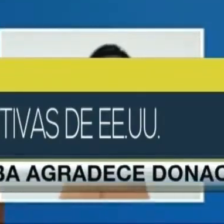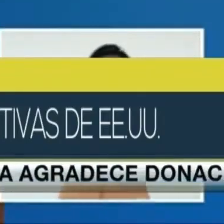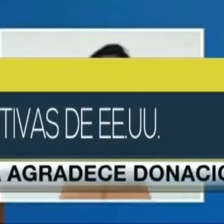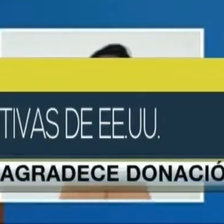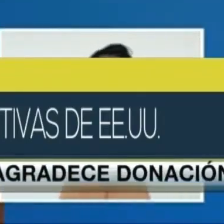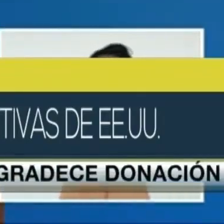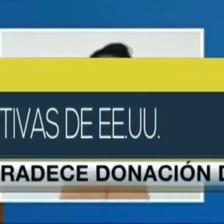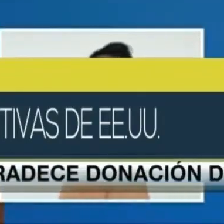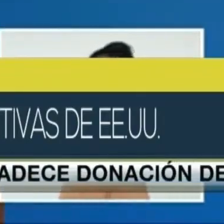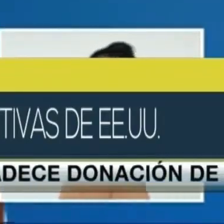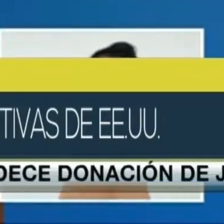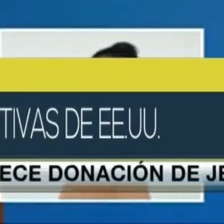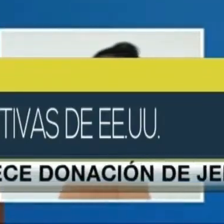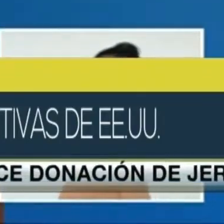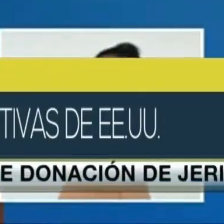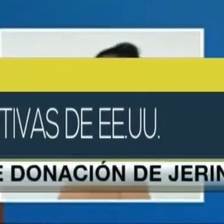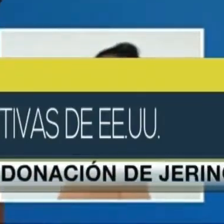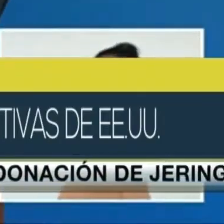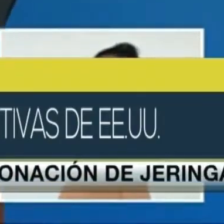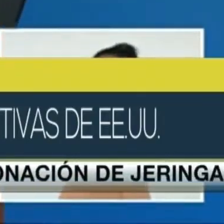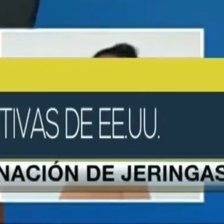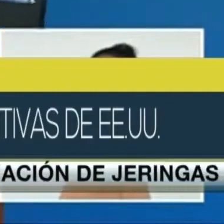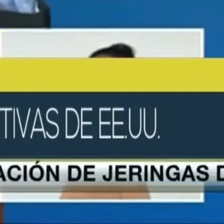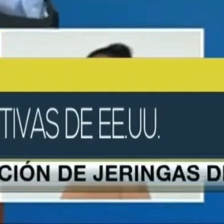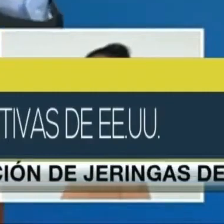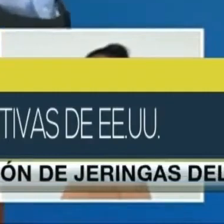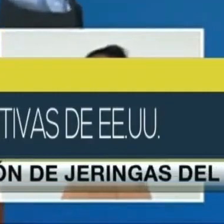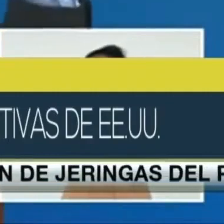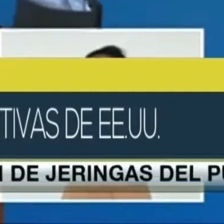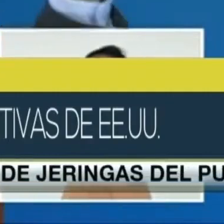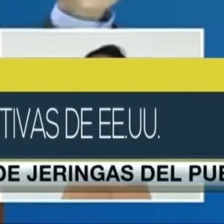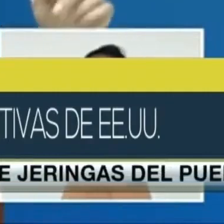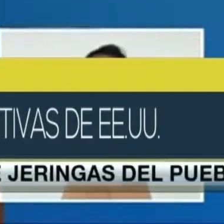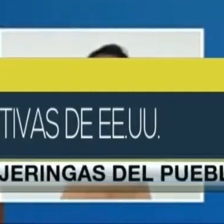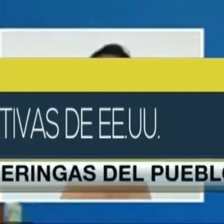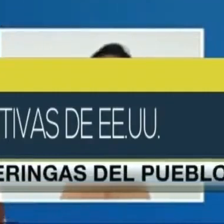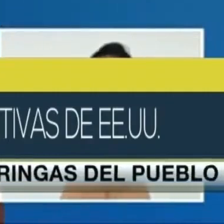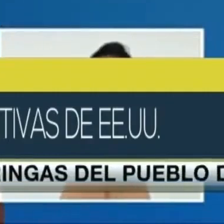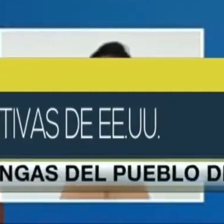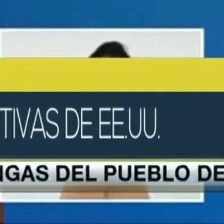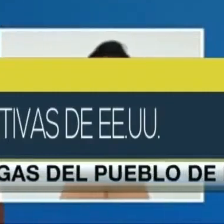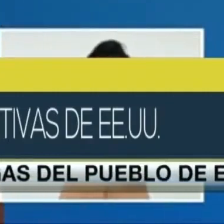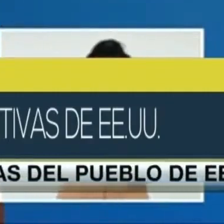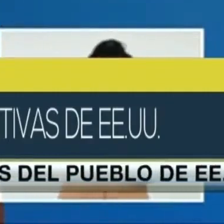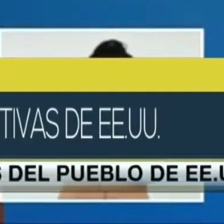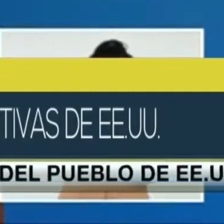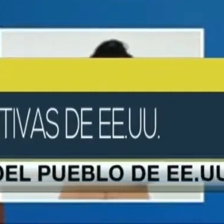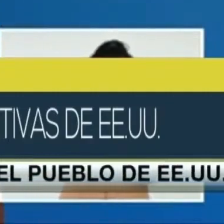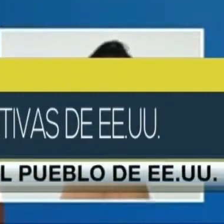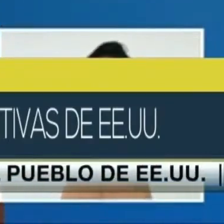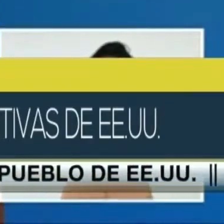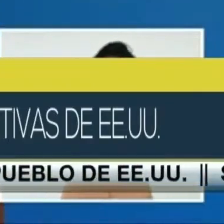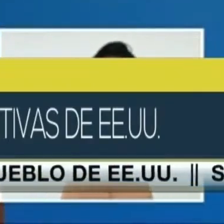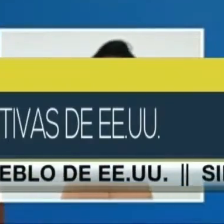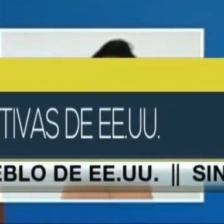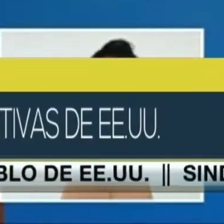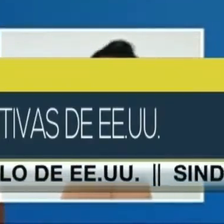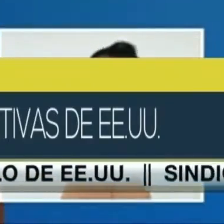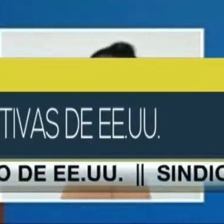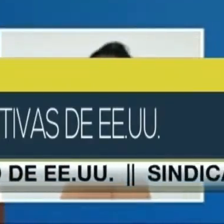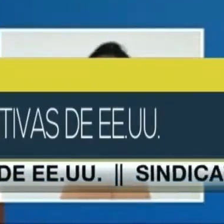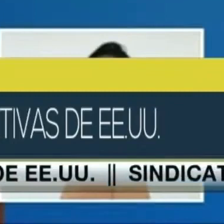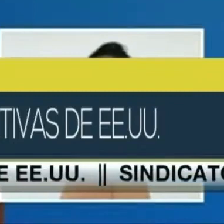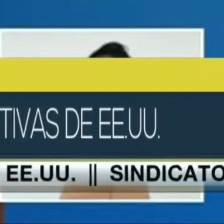precios exorbitantes para acudir al consulado de Georgetown, lo cual cuesta miles y miles de